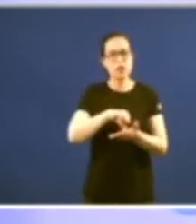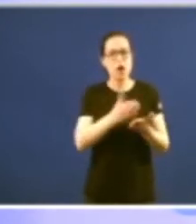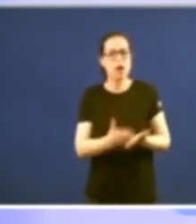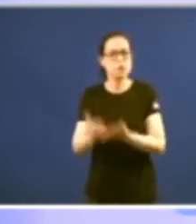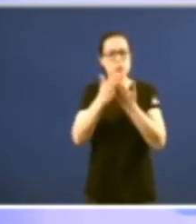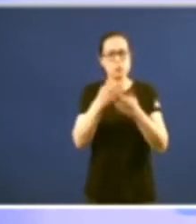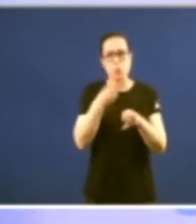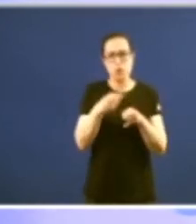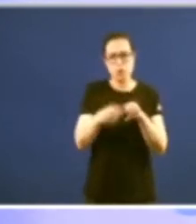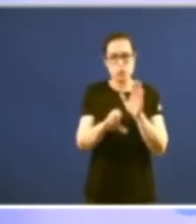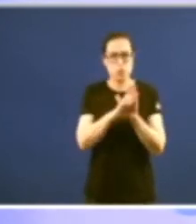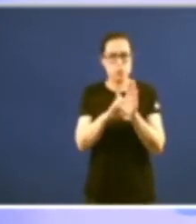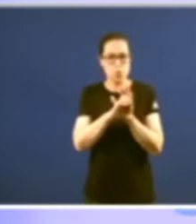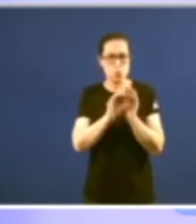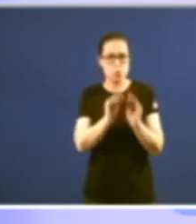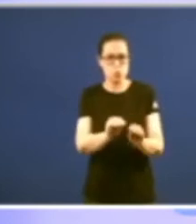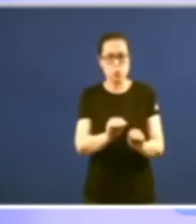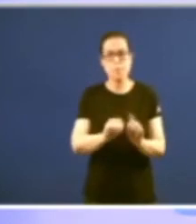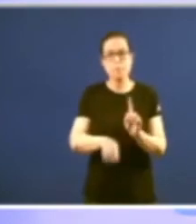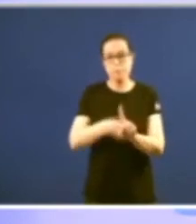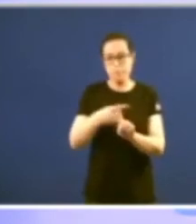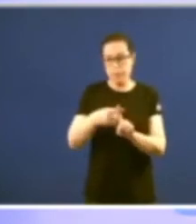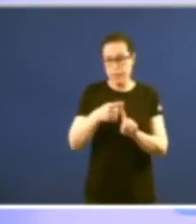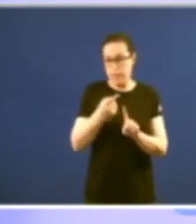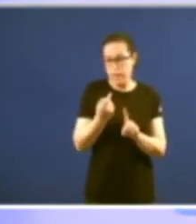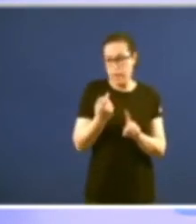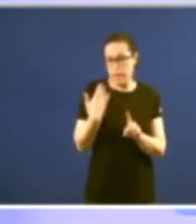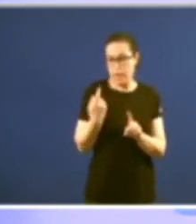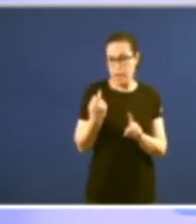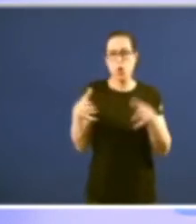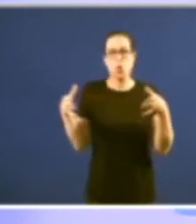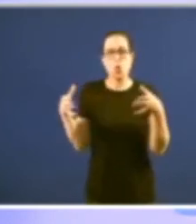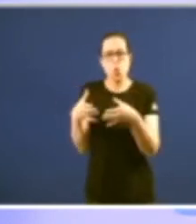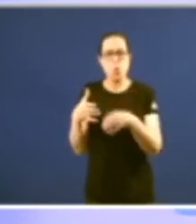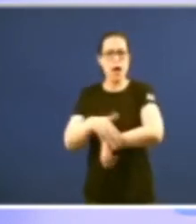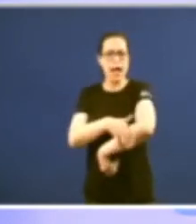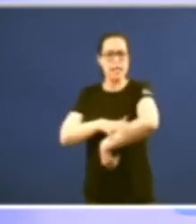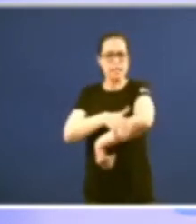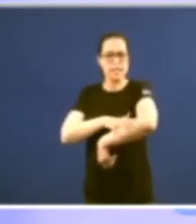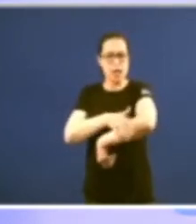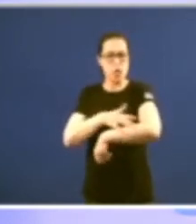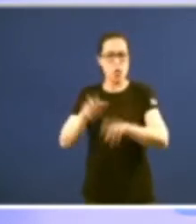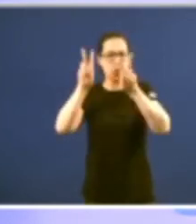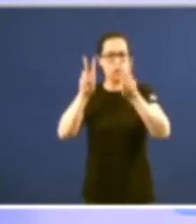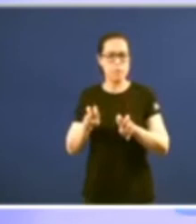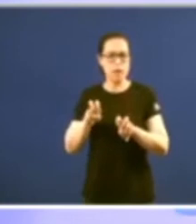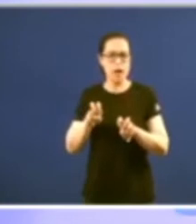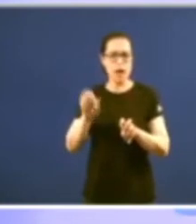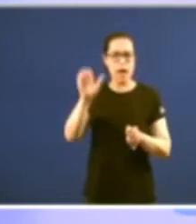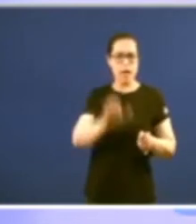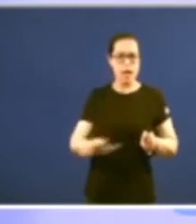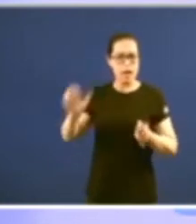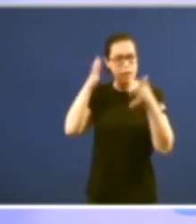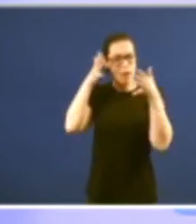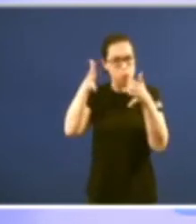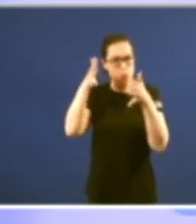Constitucionais e últimamente para o Grupo de Estado contra a Corrupción Greco do Consello de Europa e explora